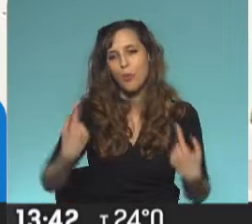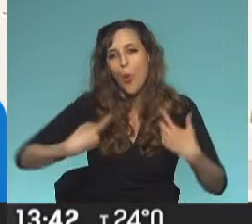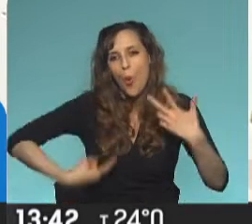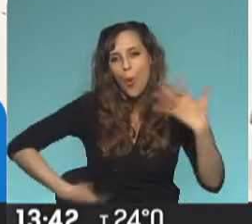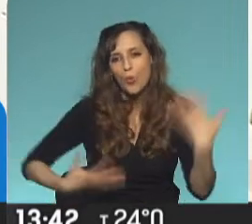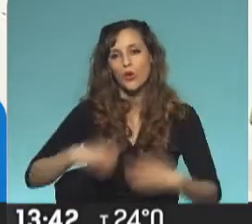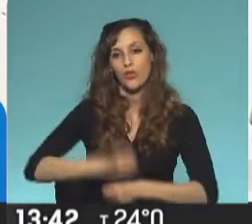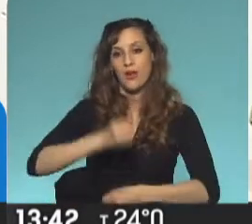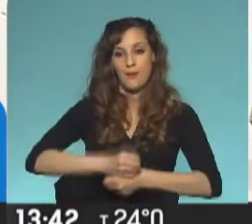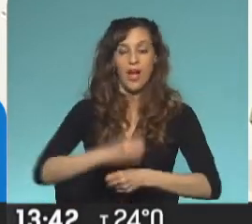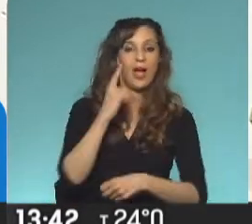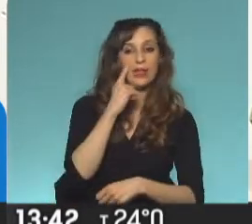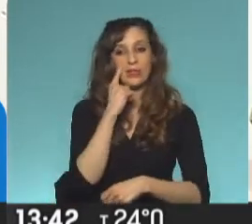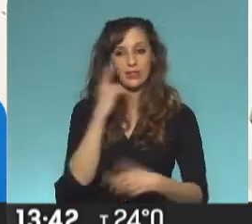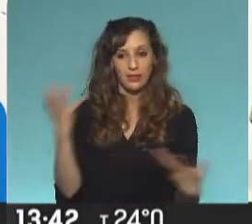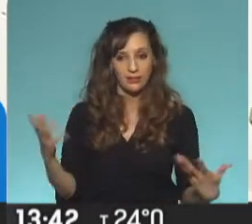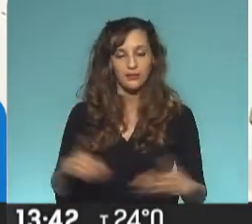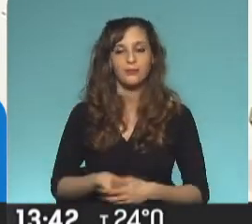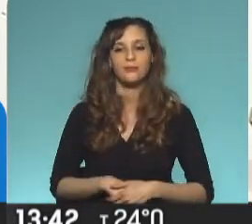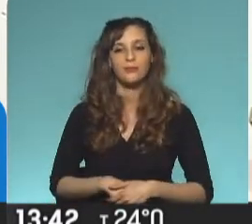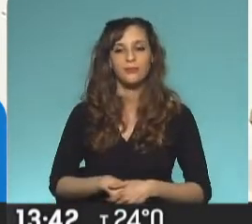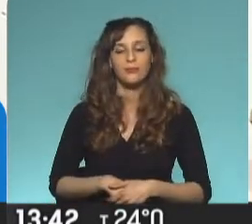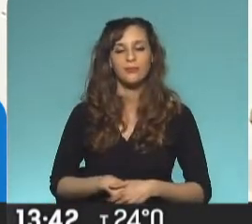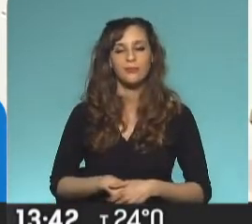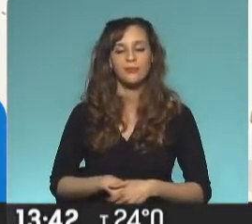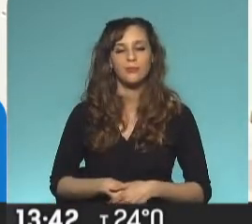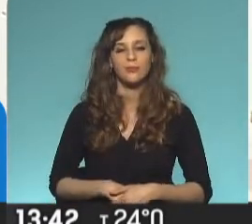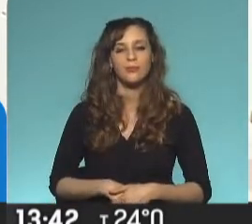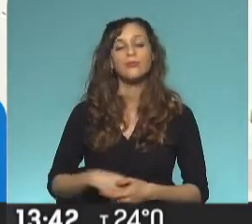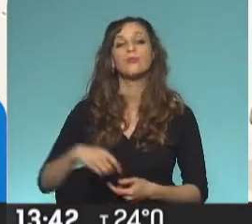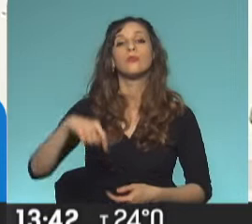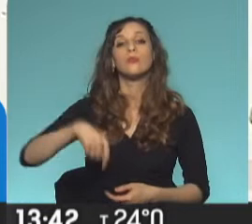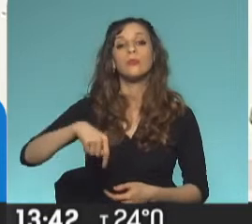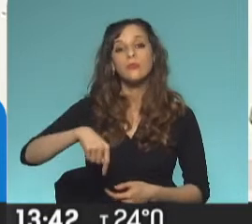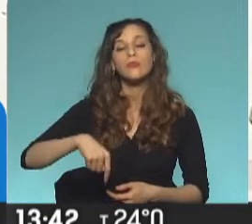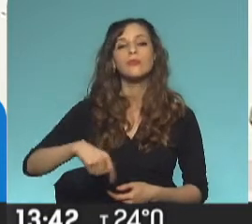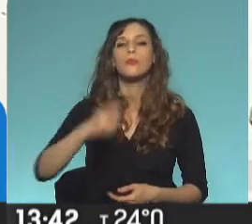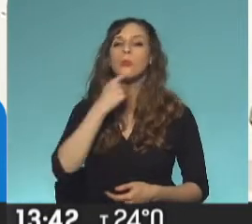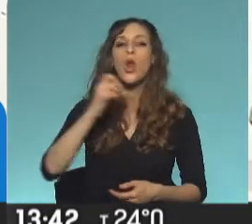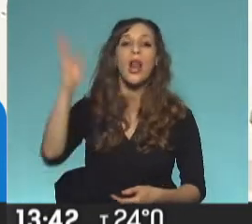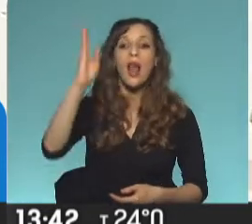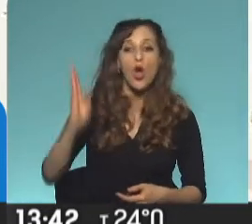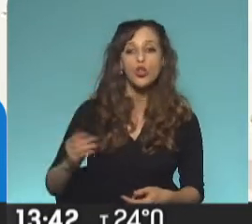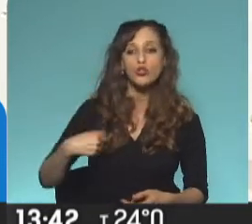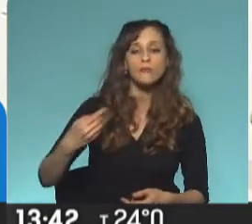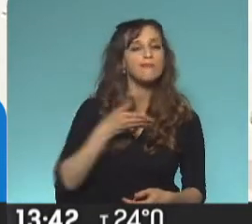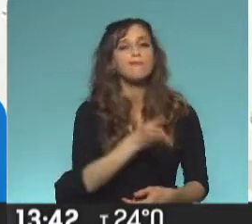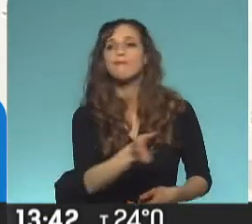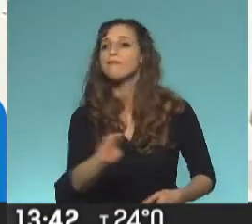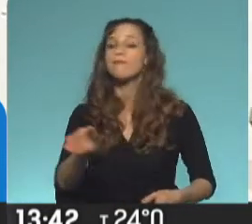los intendentes de los destinos turísticos uno hoy recorre la costa de la provincia de buenos aires- que ha sido como siempre